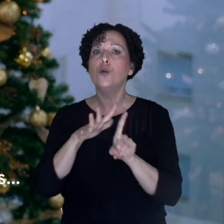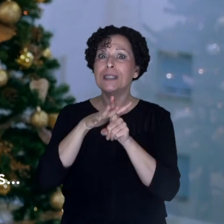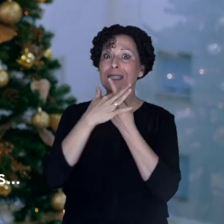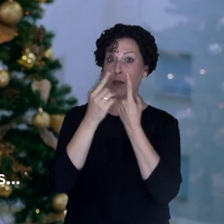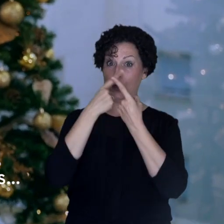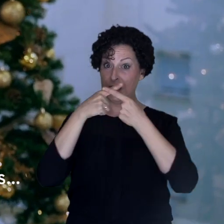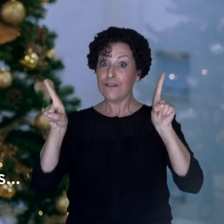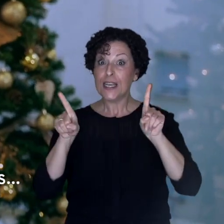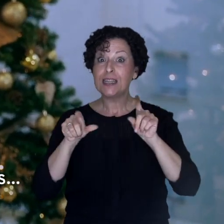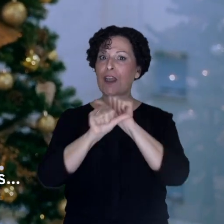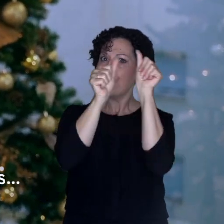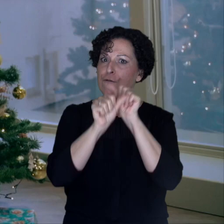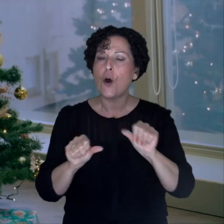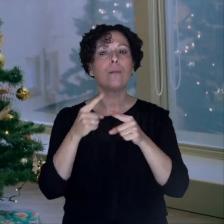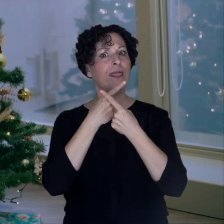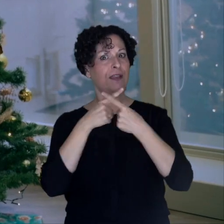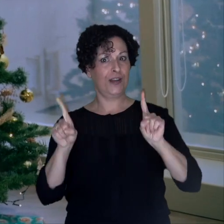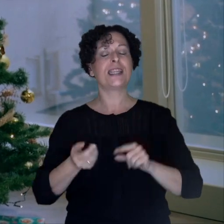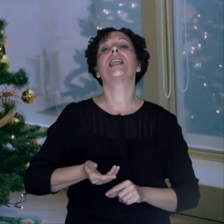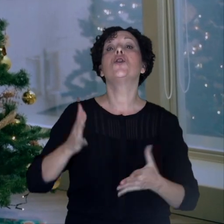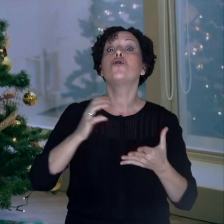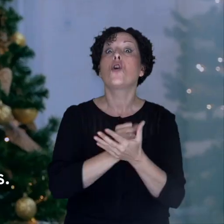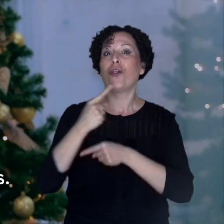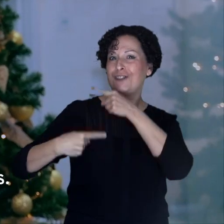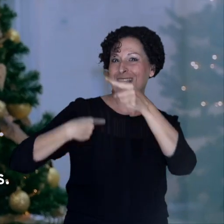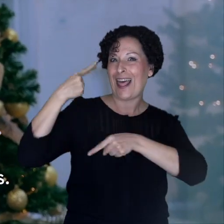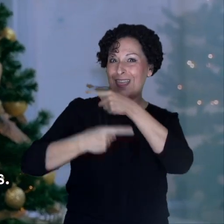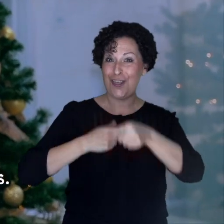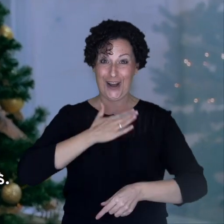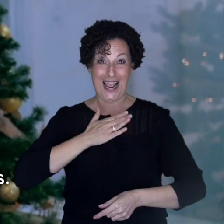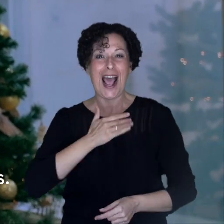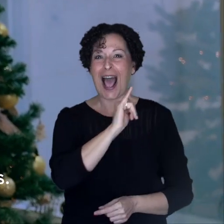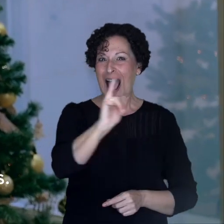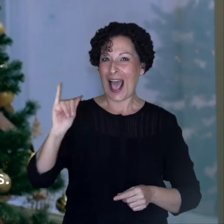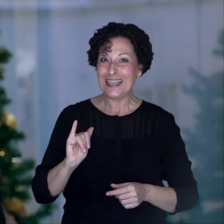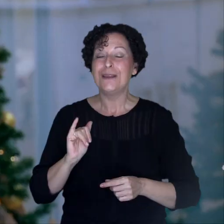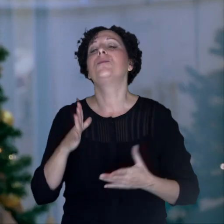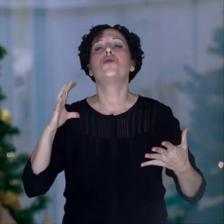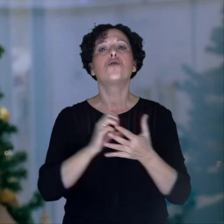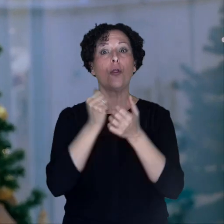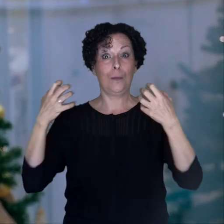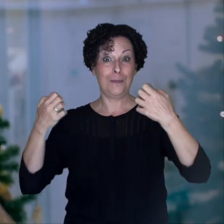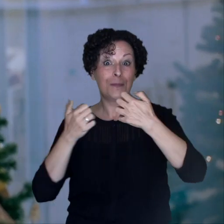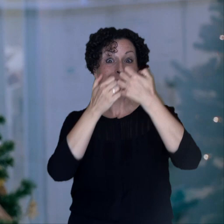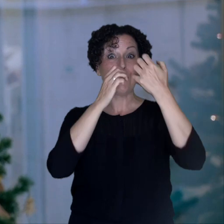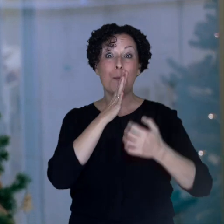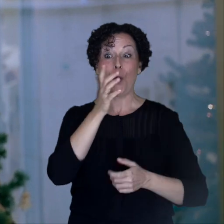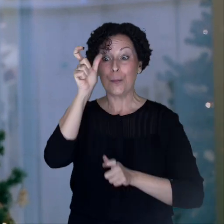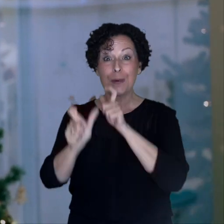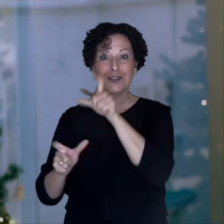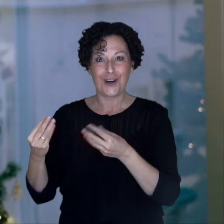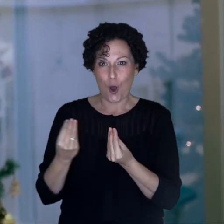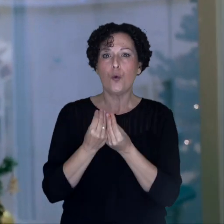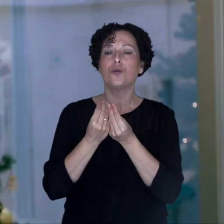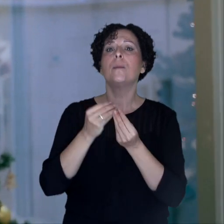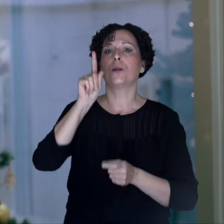en situaciones muy distintas y de maneras muy diferentes, todos tenemos nuestras propias tradiciones. Todos brindamos por quienes están